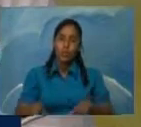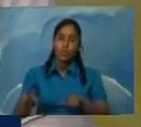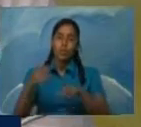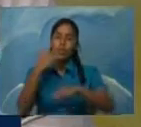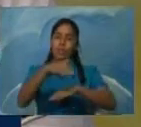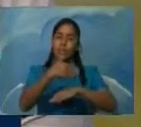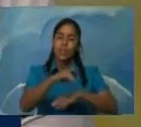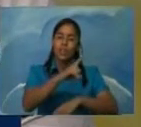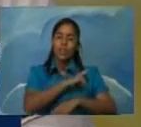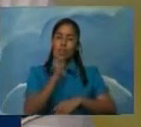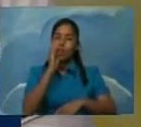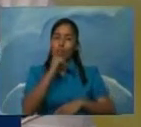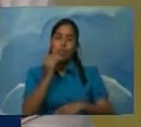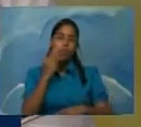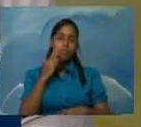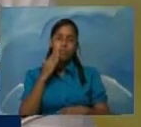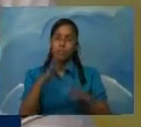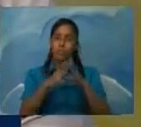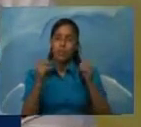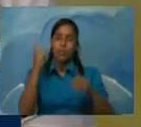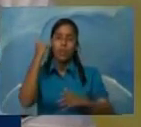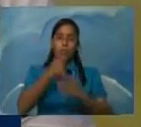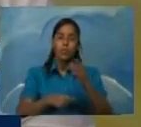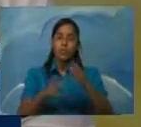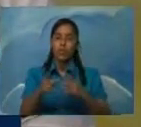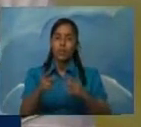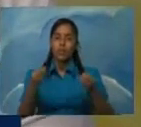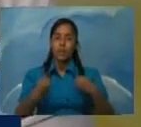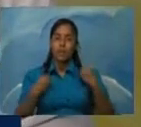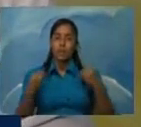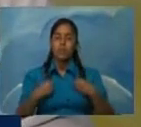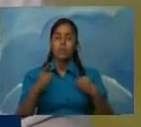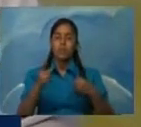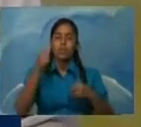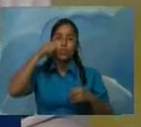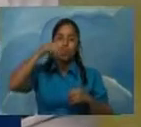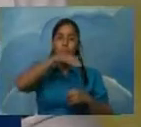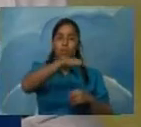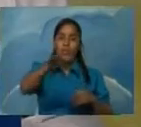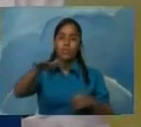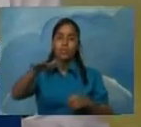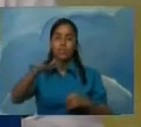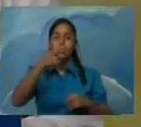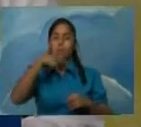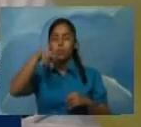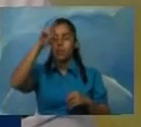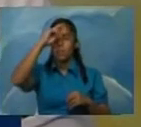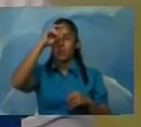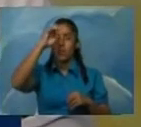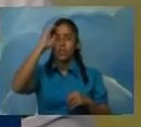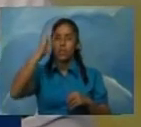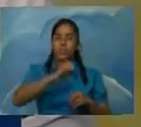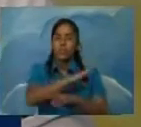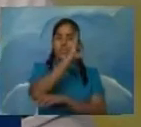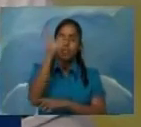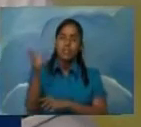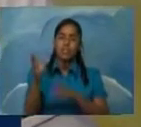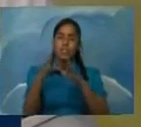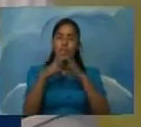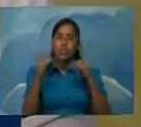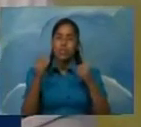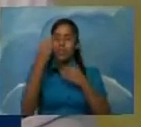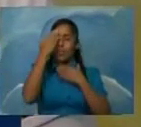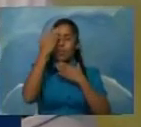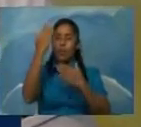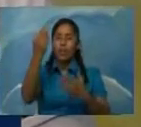el huérfano y la viuda que viven en tus poblaciones. Oremos al Señor. Padre Dios del cielo y de la tierra,